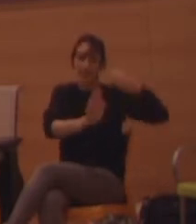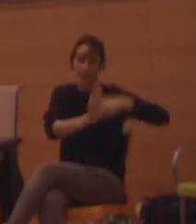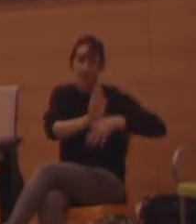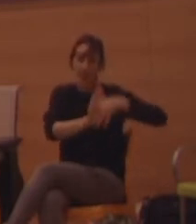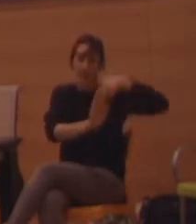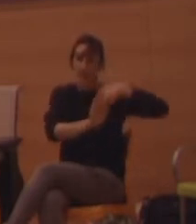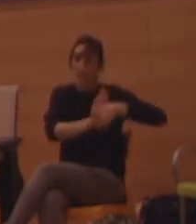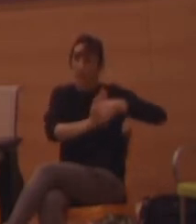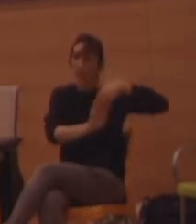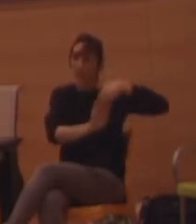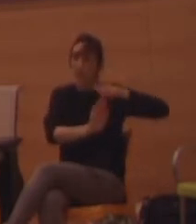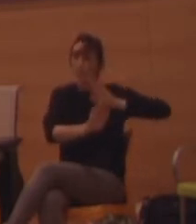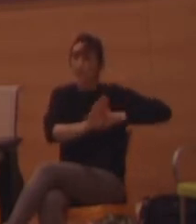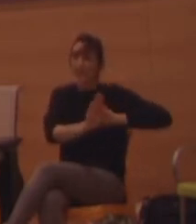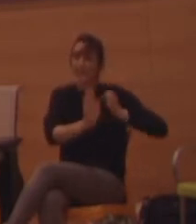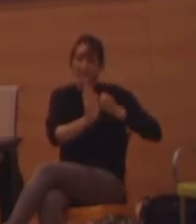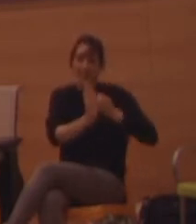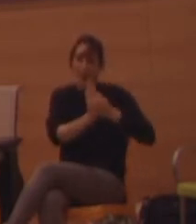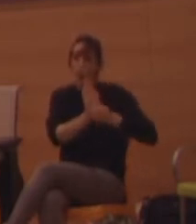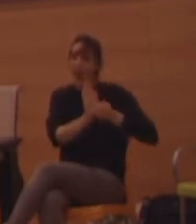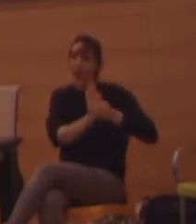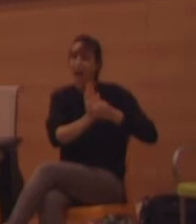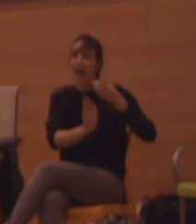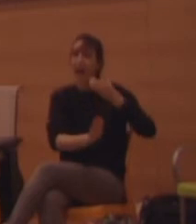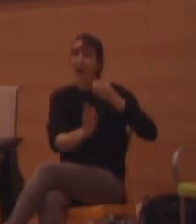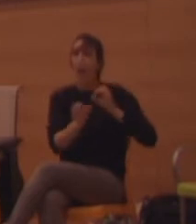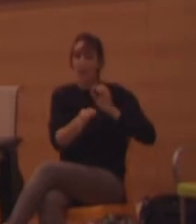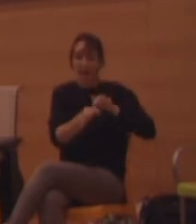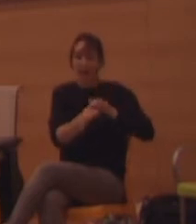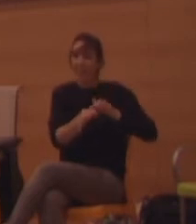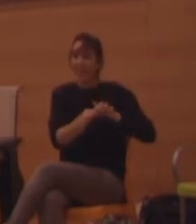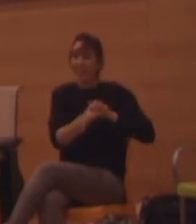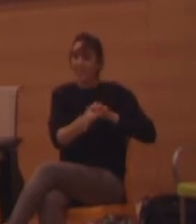y no se nos vaya a hacer un absceso plantar mucho más profundo.